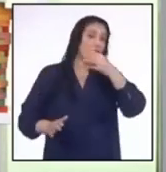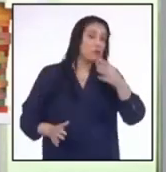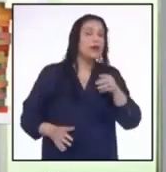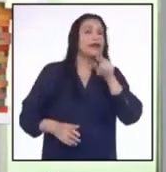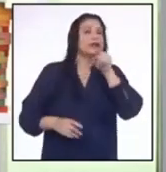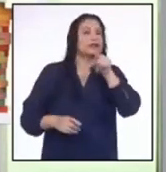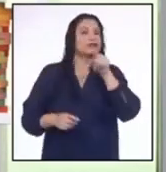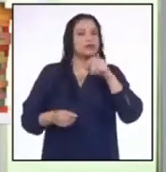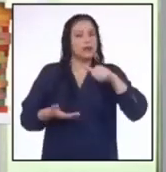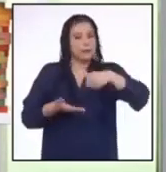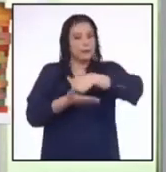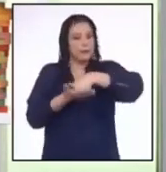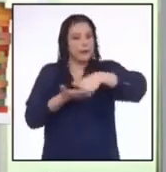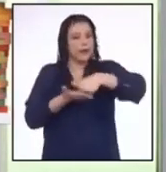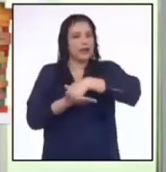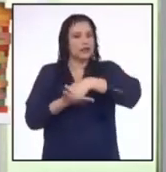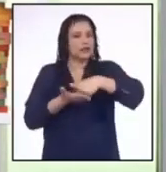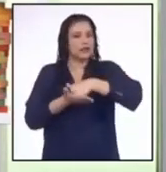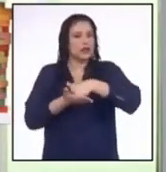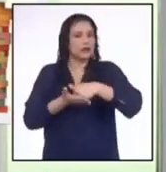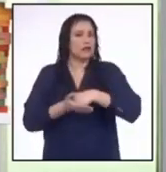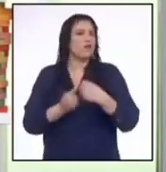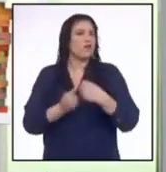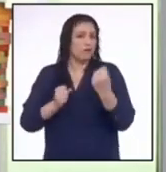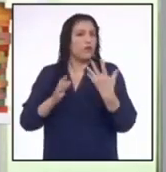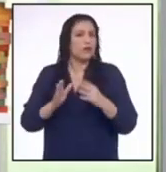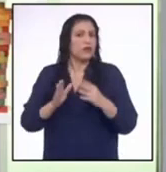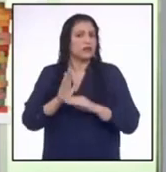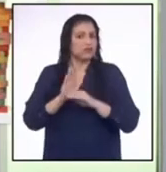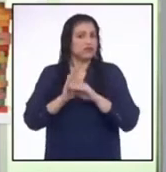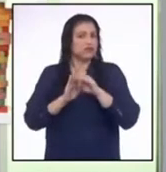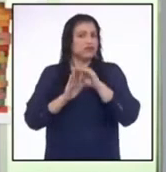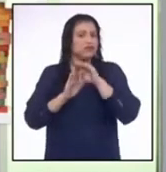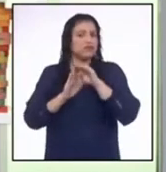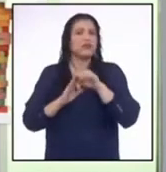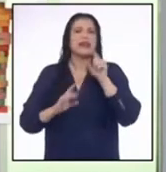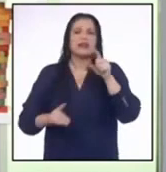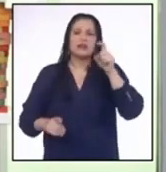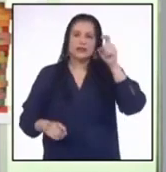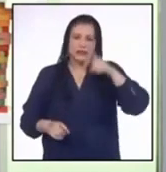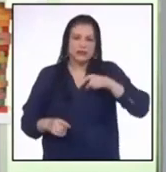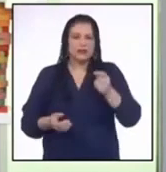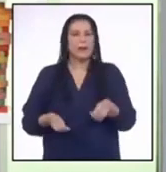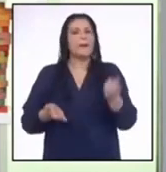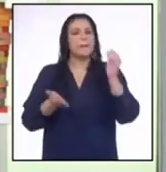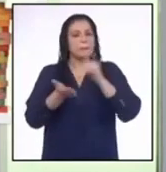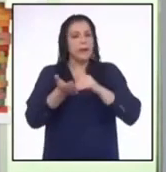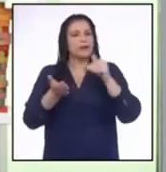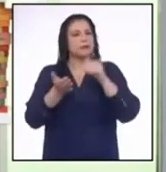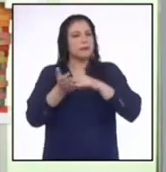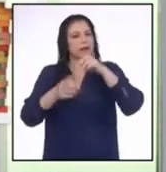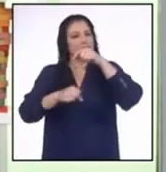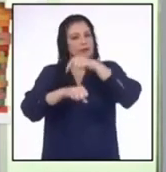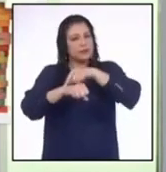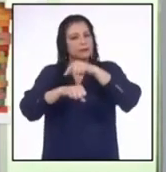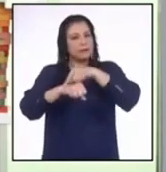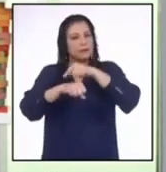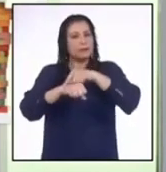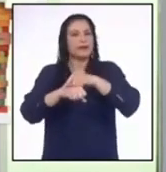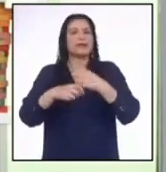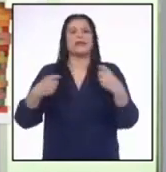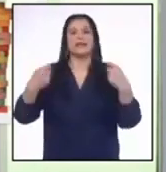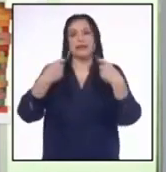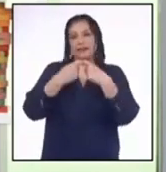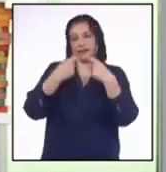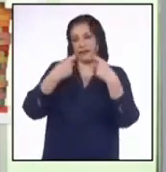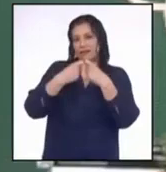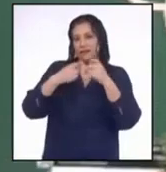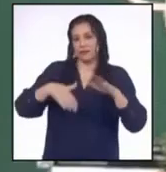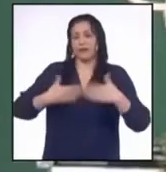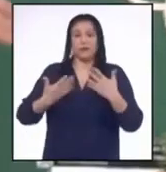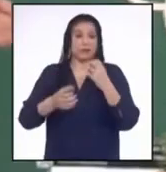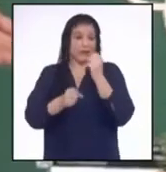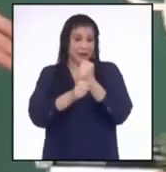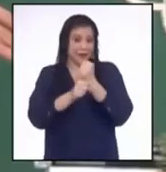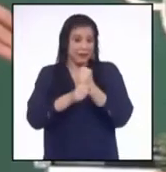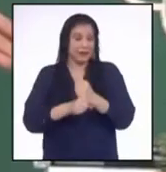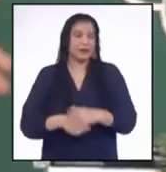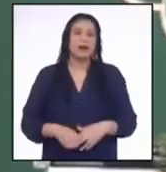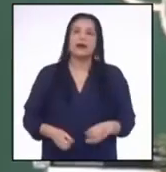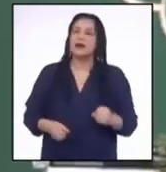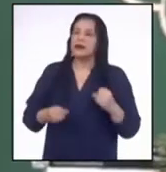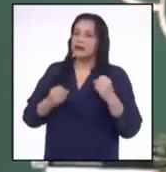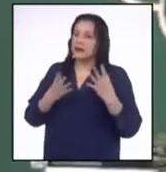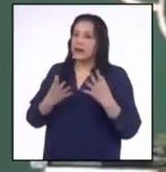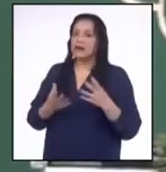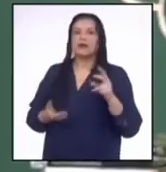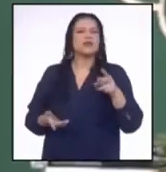ejemplo, la plancha tiene una resistencia alta. Eso significa que tiene que pasar más tiempo para que reciba la energía que necesita para funcionar.